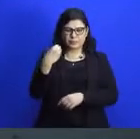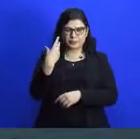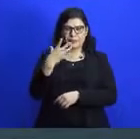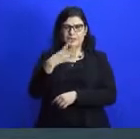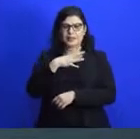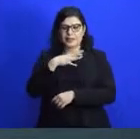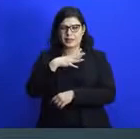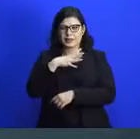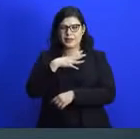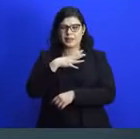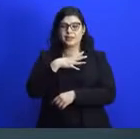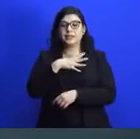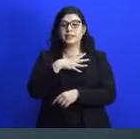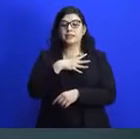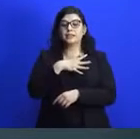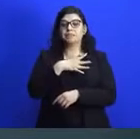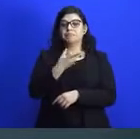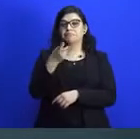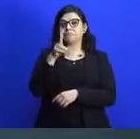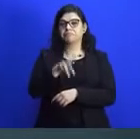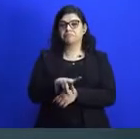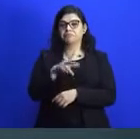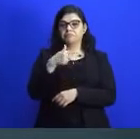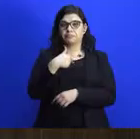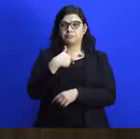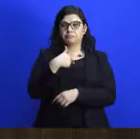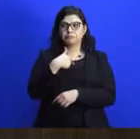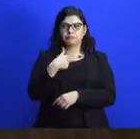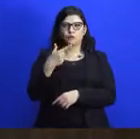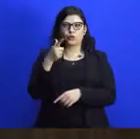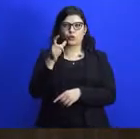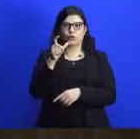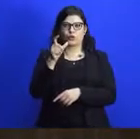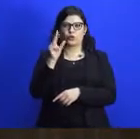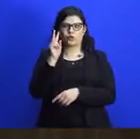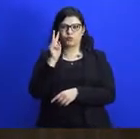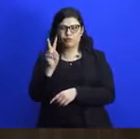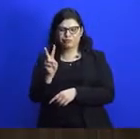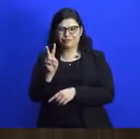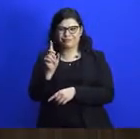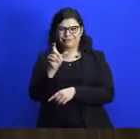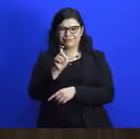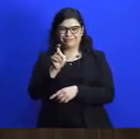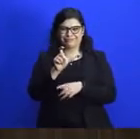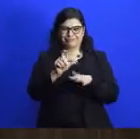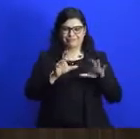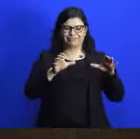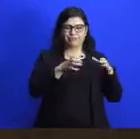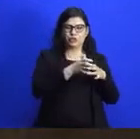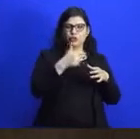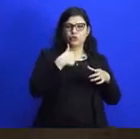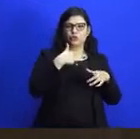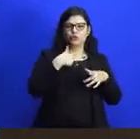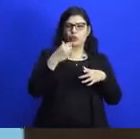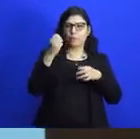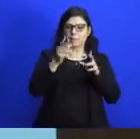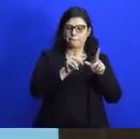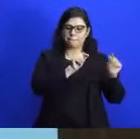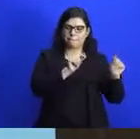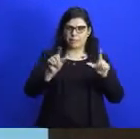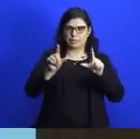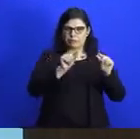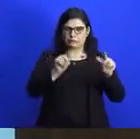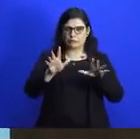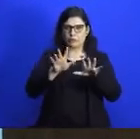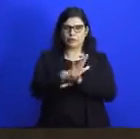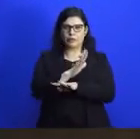Bentonville, y me inspiró mucho lo que escuché desde nuestro CEO. Entonces cambié mi presentación y voy a